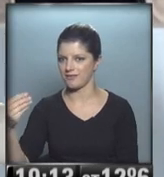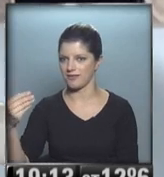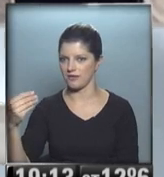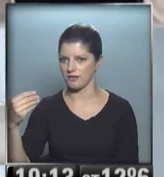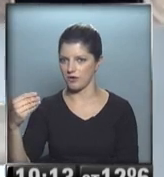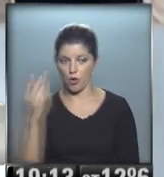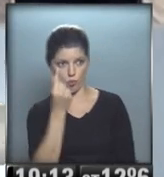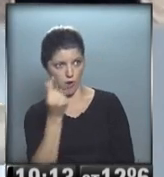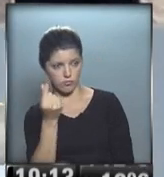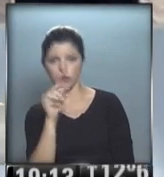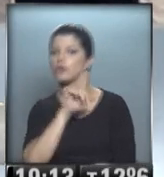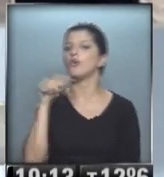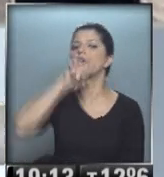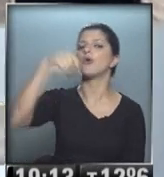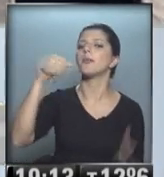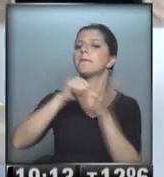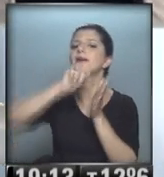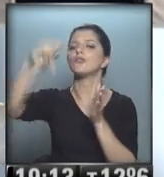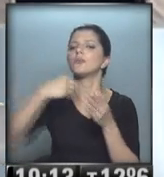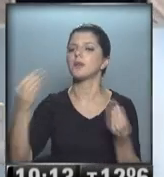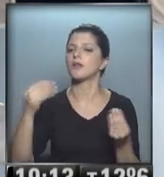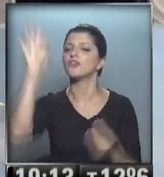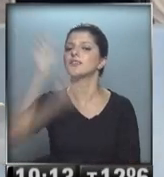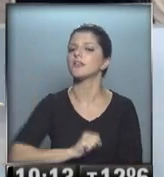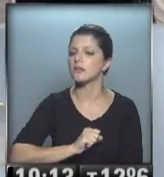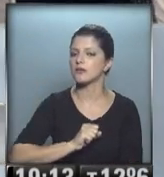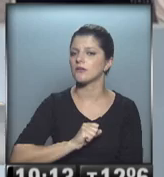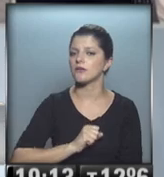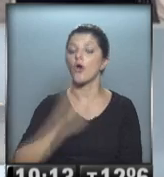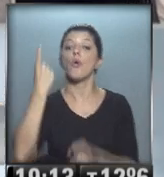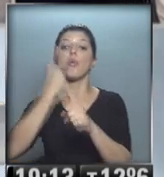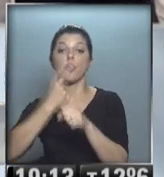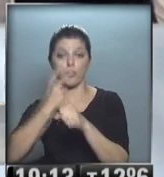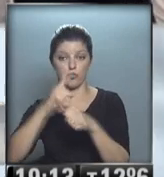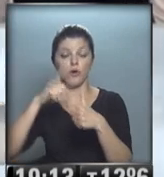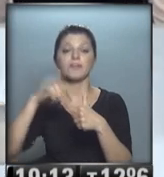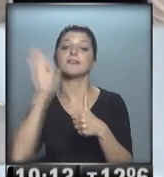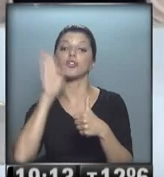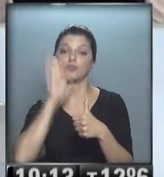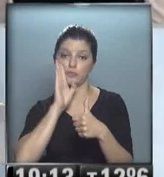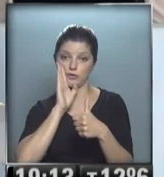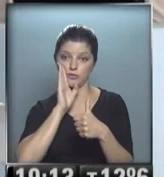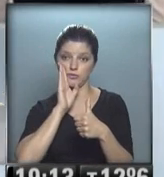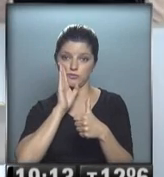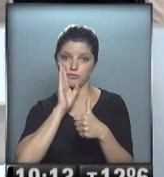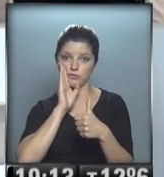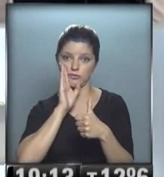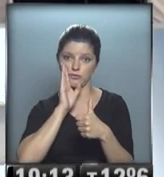No, ¿de qué origen es? ¿De qué país? ¿De dónde viene? Uno es de Estados Unidos. ¿Y el